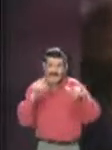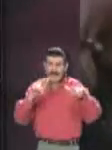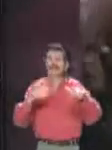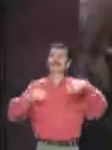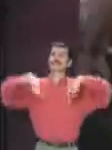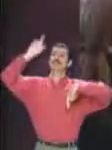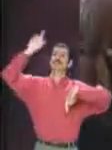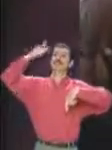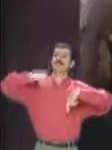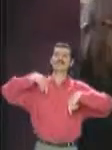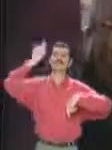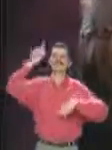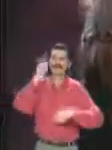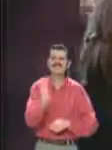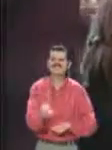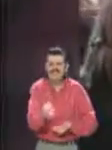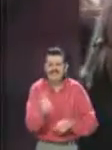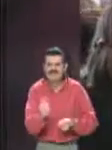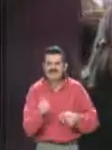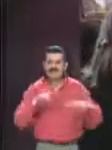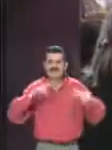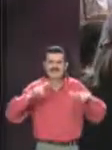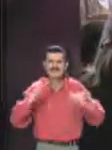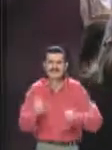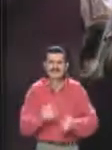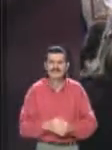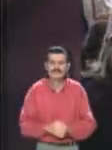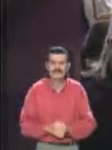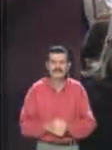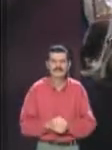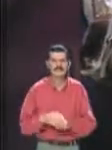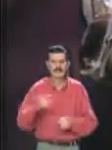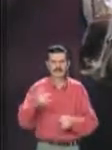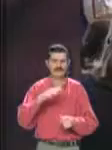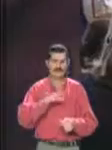títeres? Yo. A ver, Brian, ¿qué sabes? ¿Qué sabes de títeres?